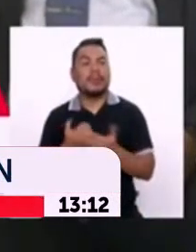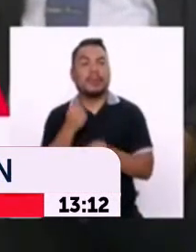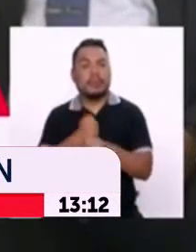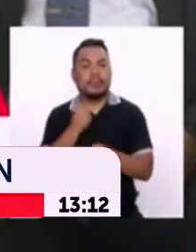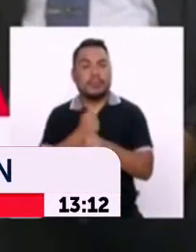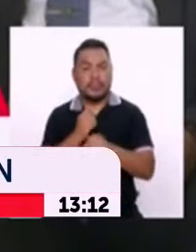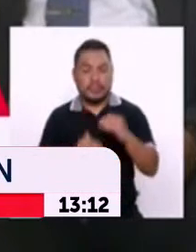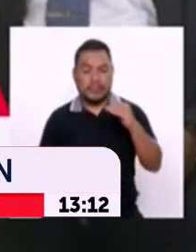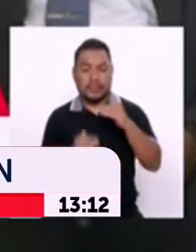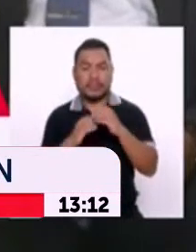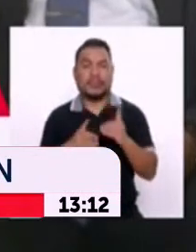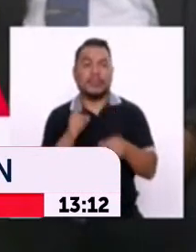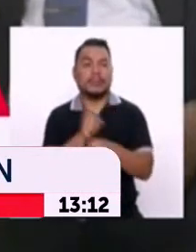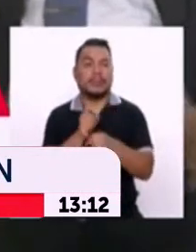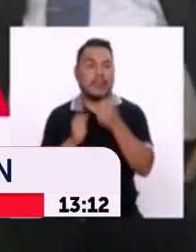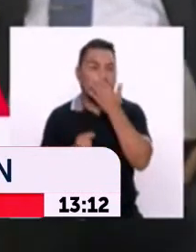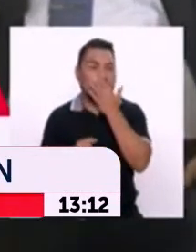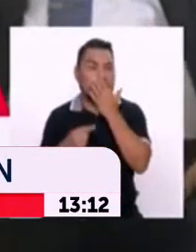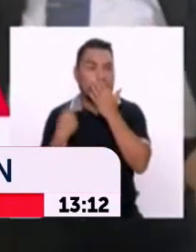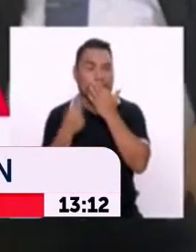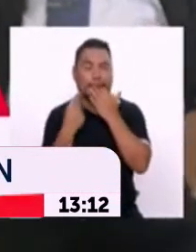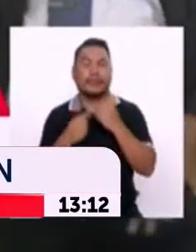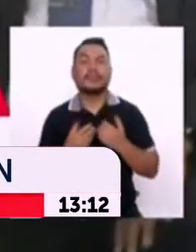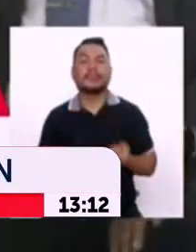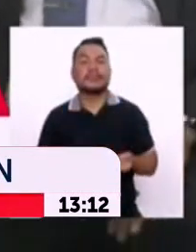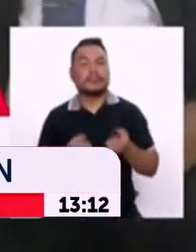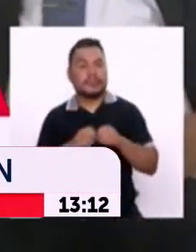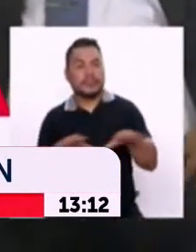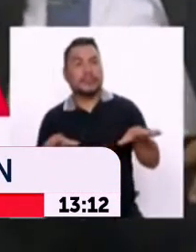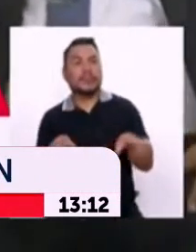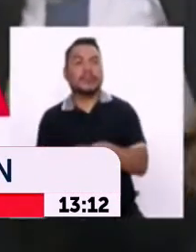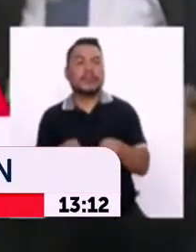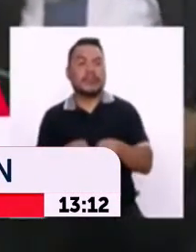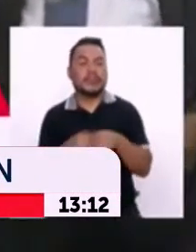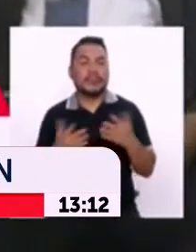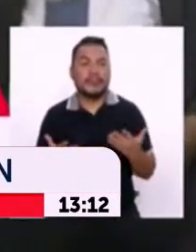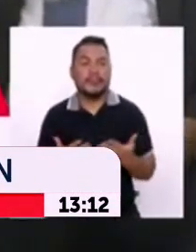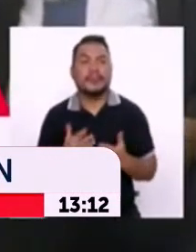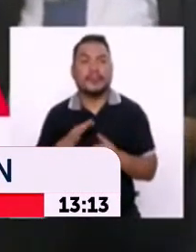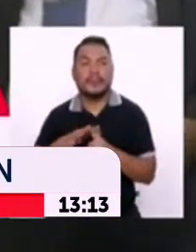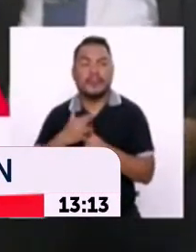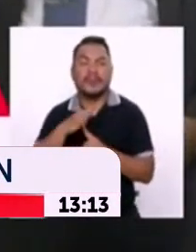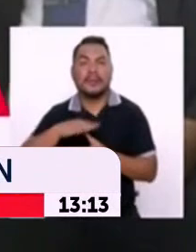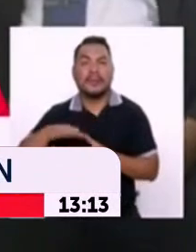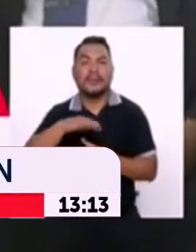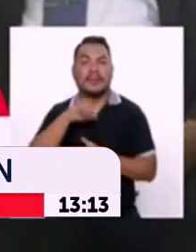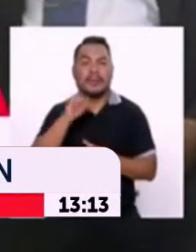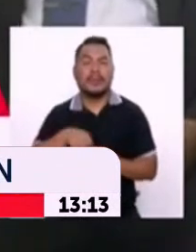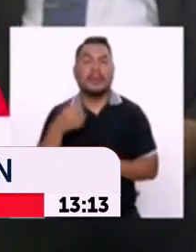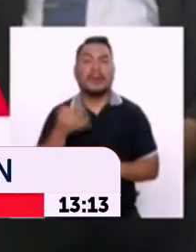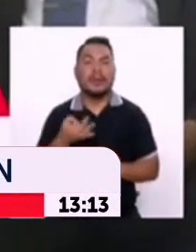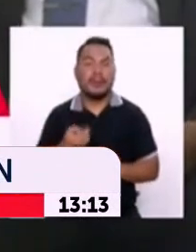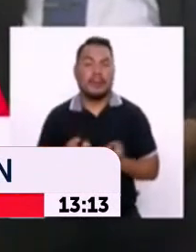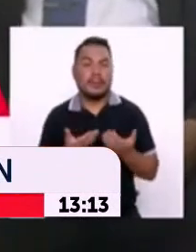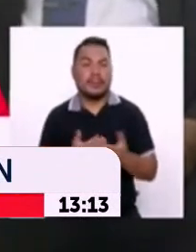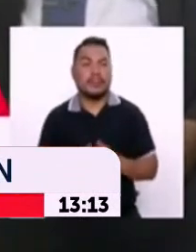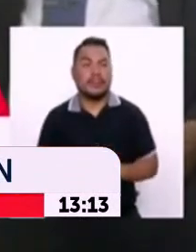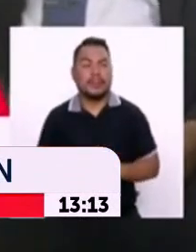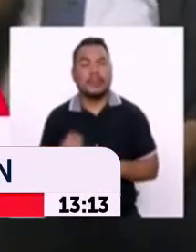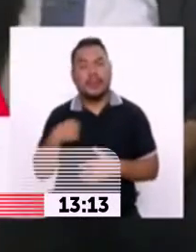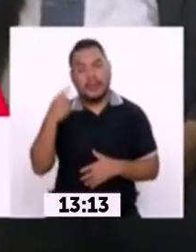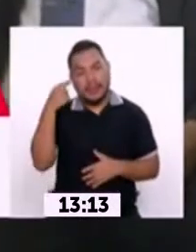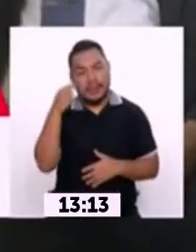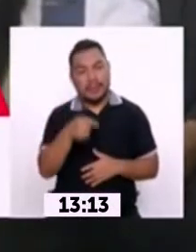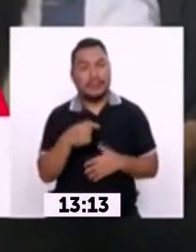acortar la brecha en educación, no solo en cobertura, sino también en condiciones y evidentemente en calidad. En